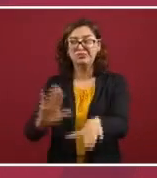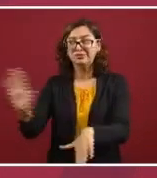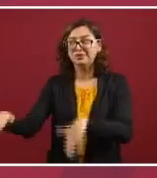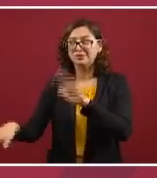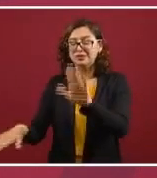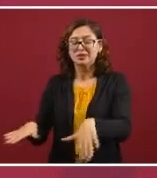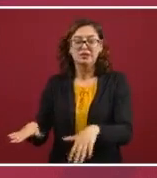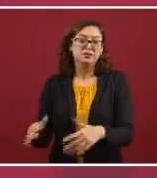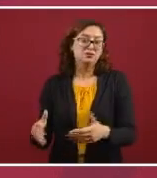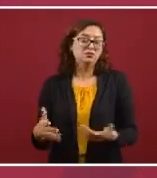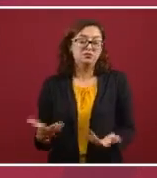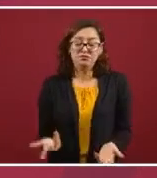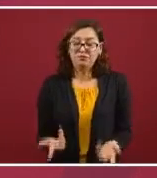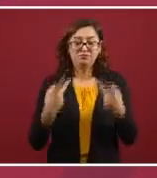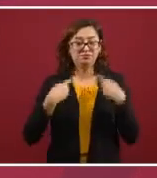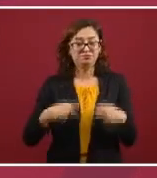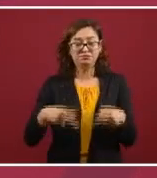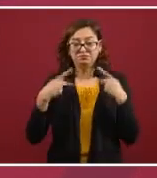población